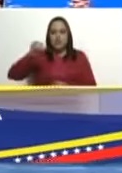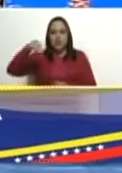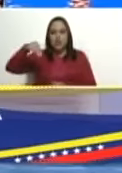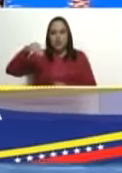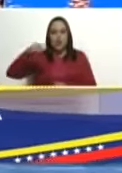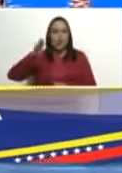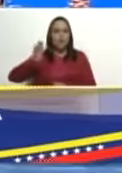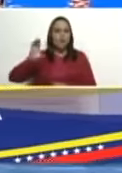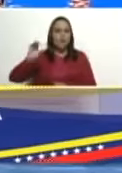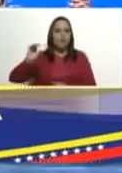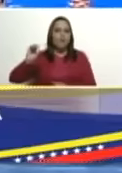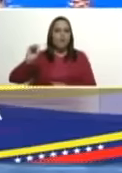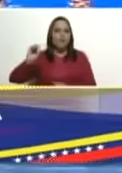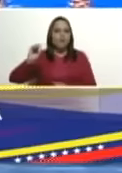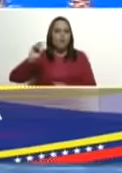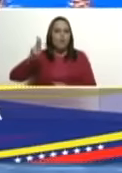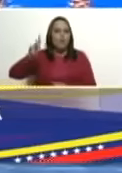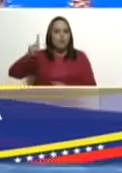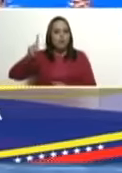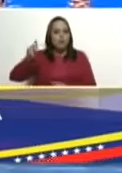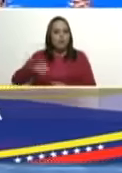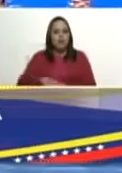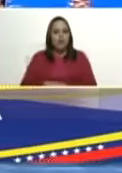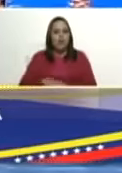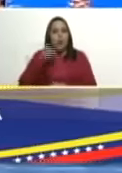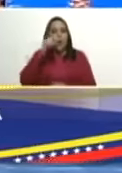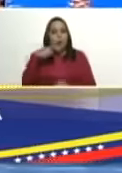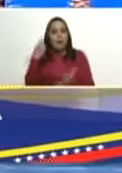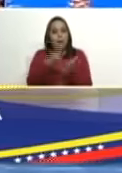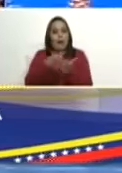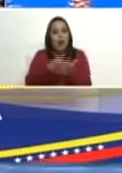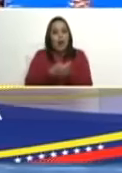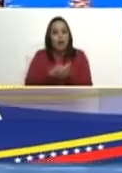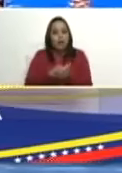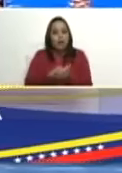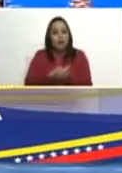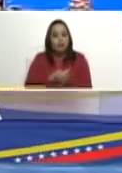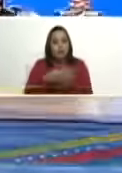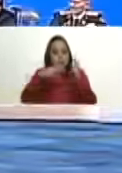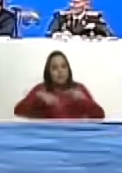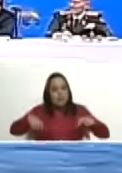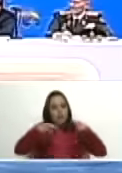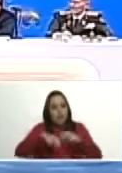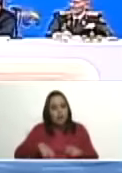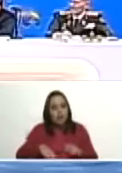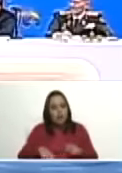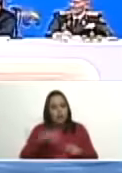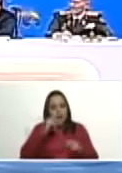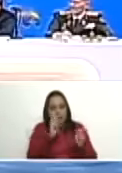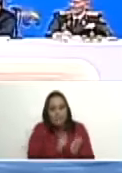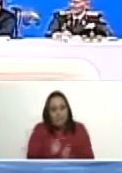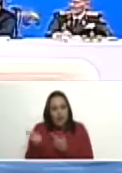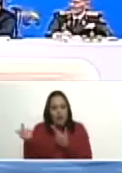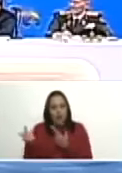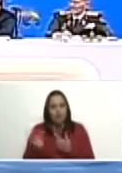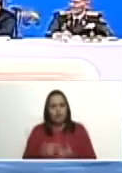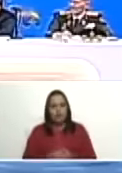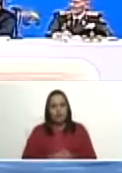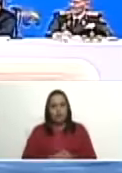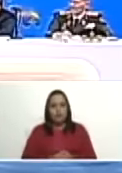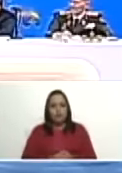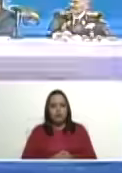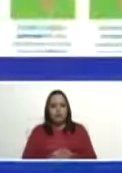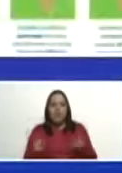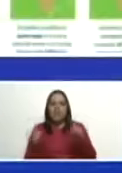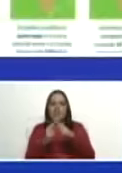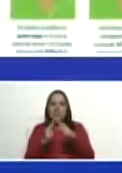Chombur es un explorador mercenario que fue enviado a